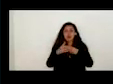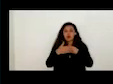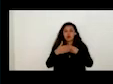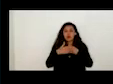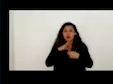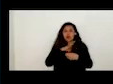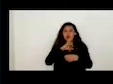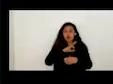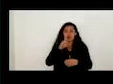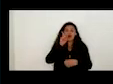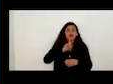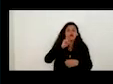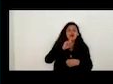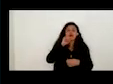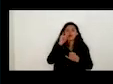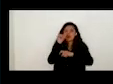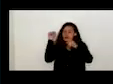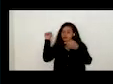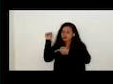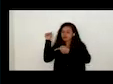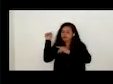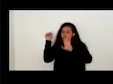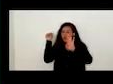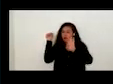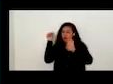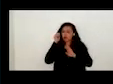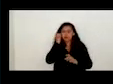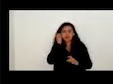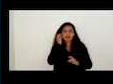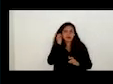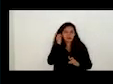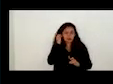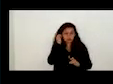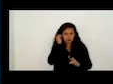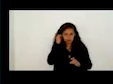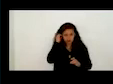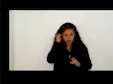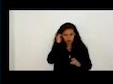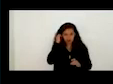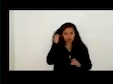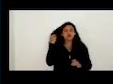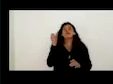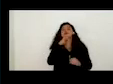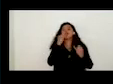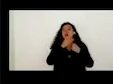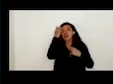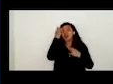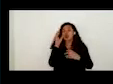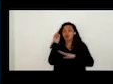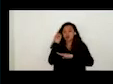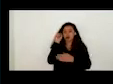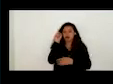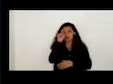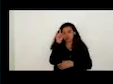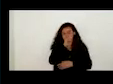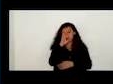tanto en la mujer como en el producto gestante. De acuerdo a los trimestres, también se puede dar alguna recomendación.